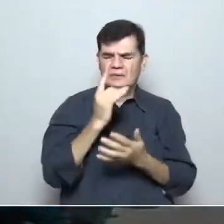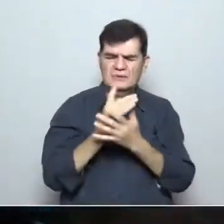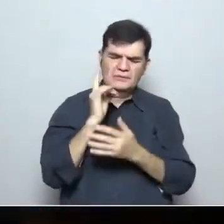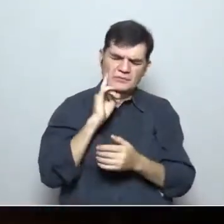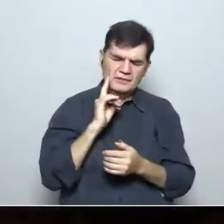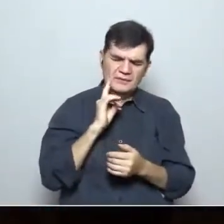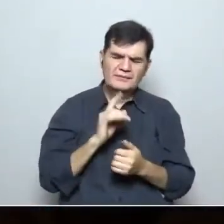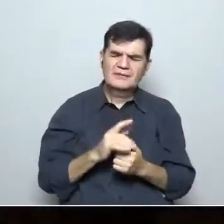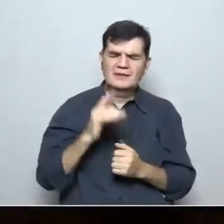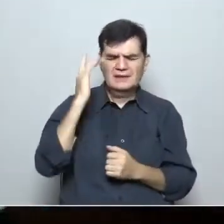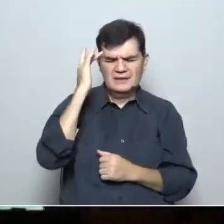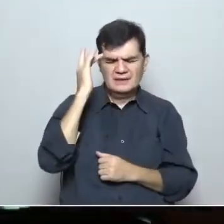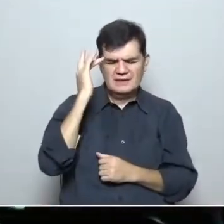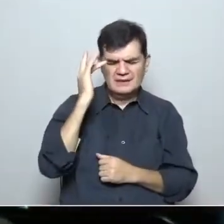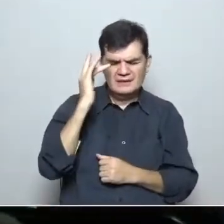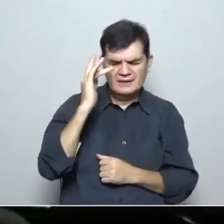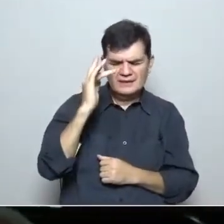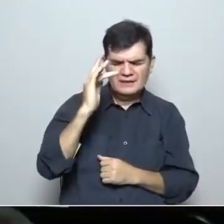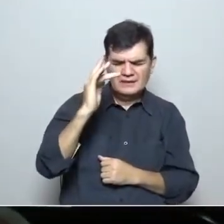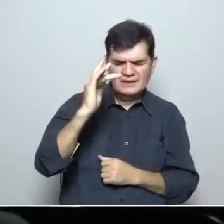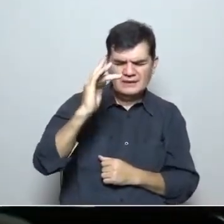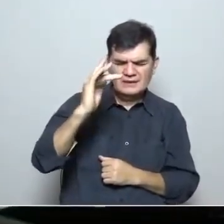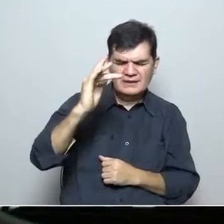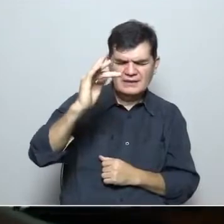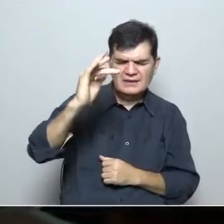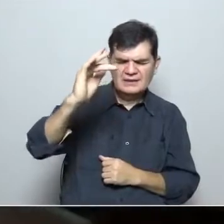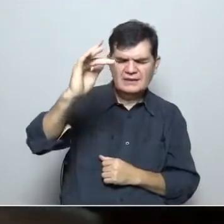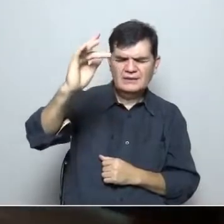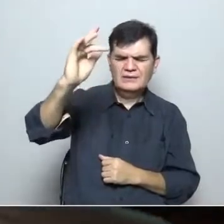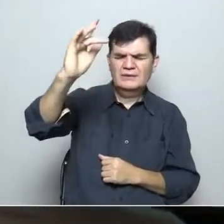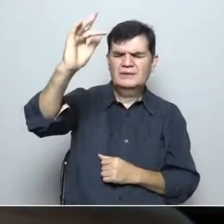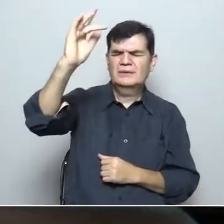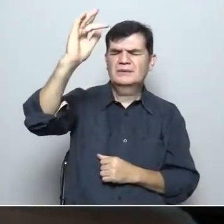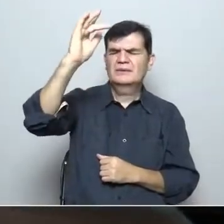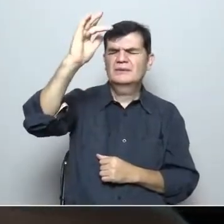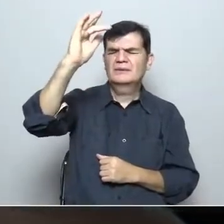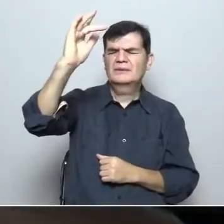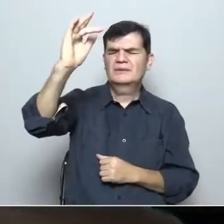mujeres. Fuerte, mujeres, fuerte.